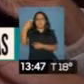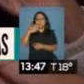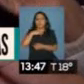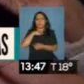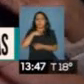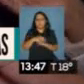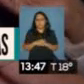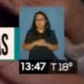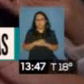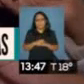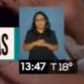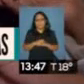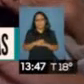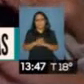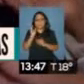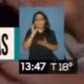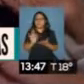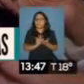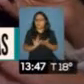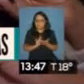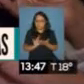Jujuy. Un diputado